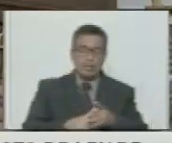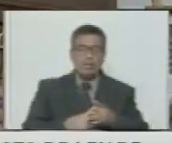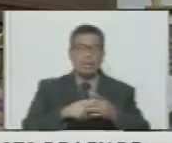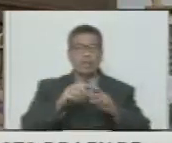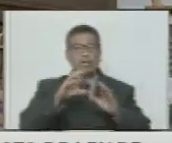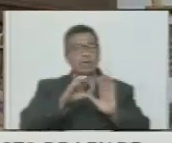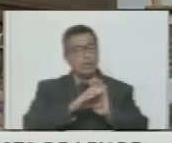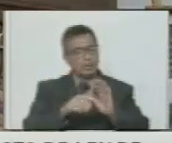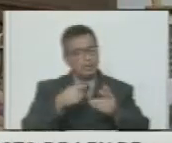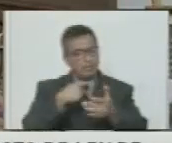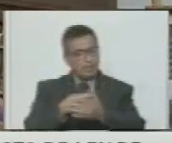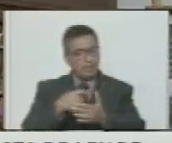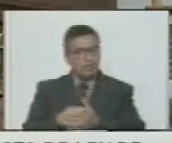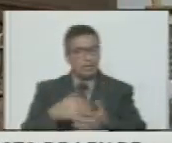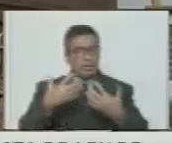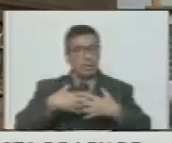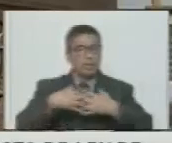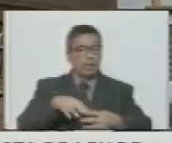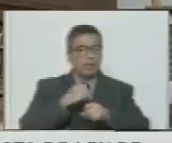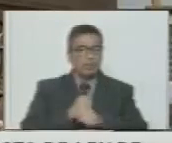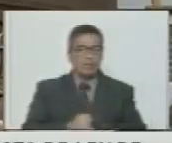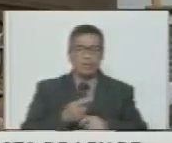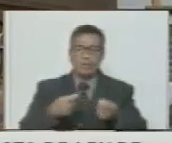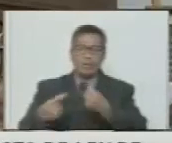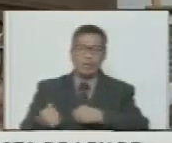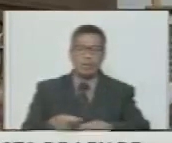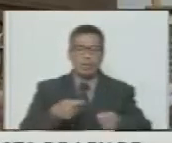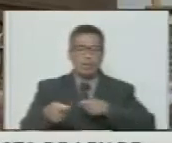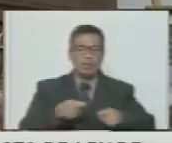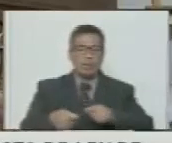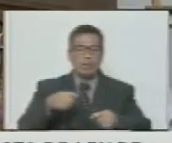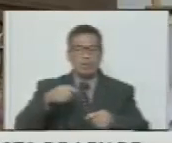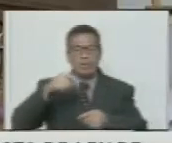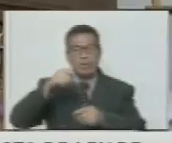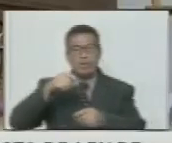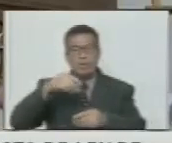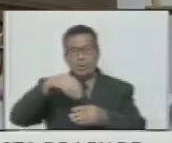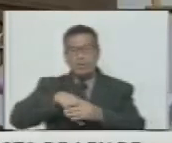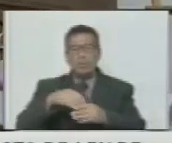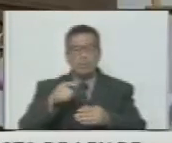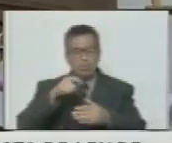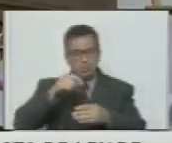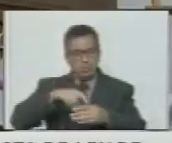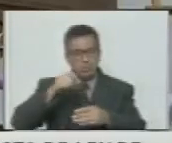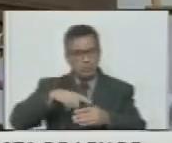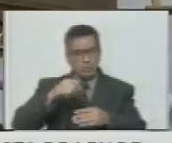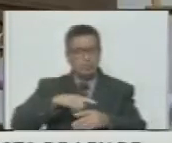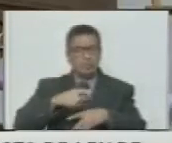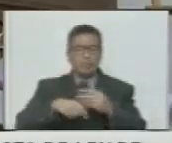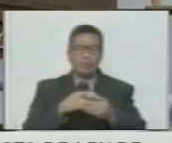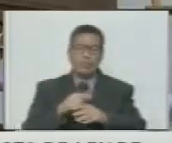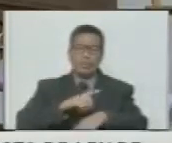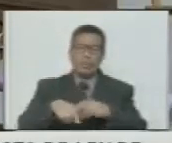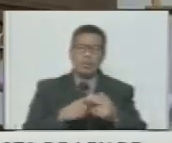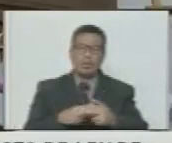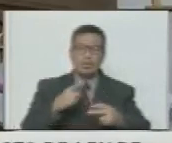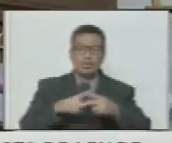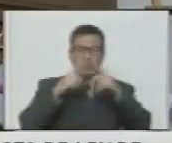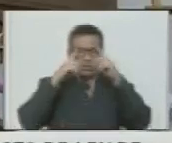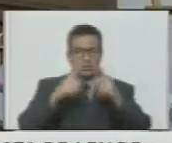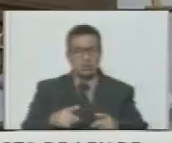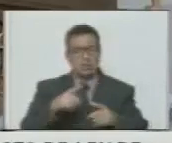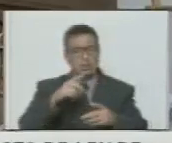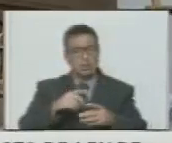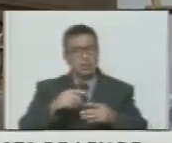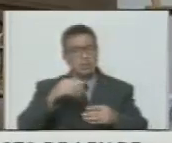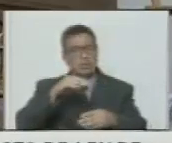tipo de cambio de referencia para las empresas que aspiren a administrar o manejar fondos en uno de los riesgos de ramos generales que